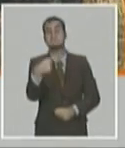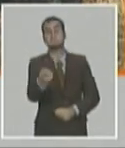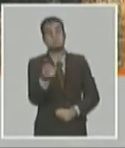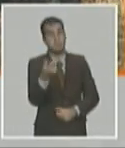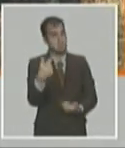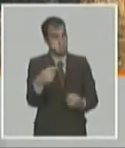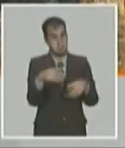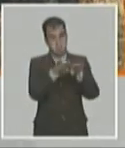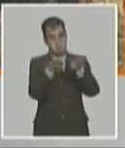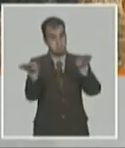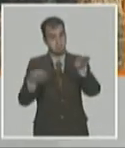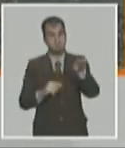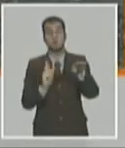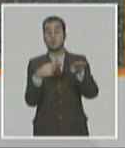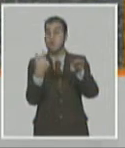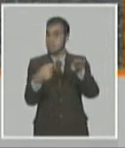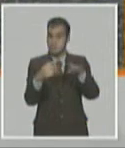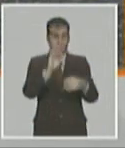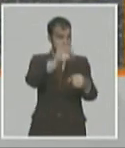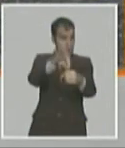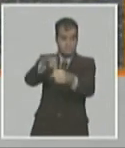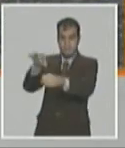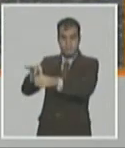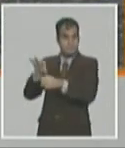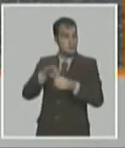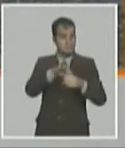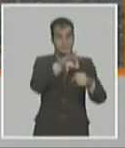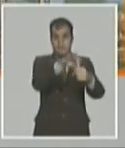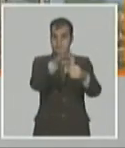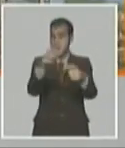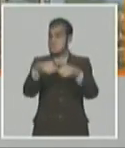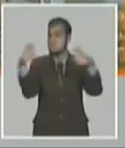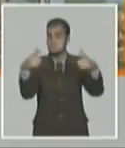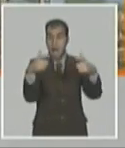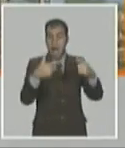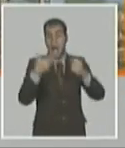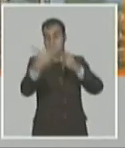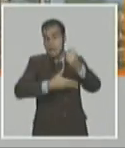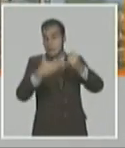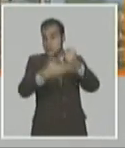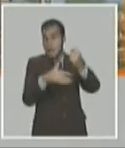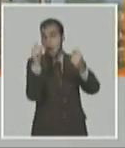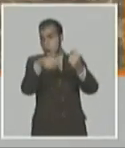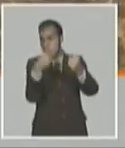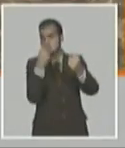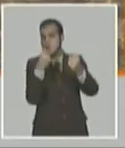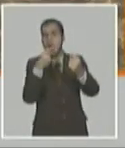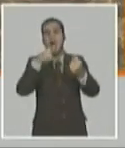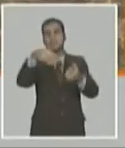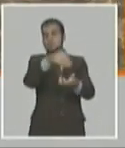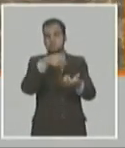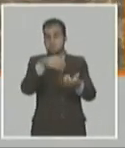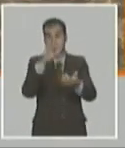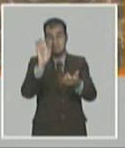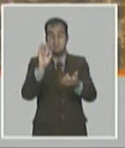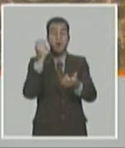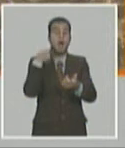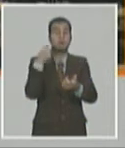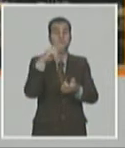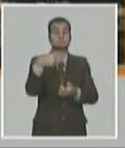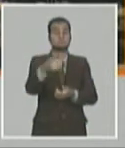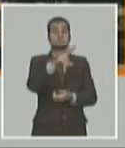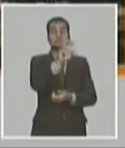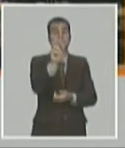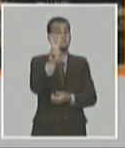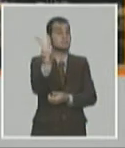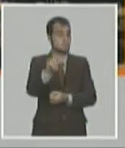nosotros tenemos que garantizar la siembra de caña y la preparación del sector azucarero para la zafra 2022-2023, porque lo que nosotros